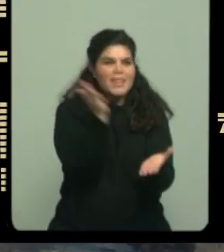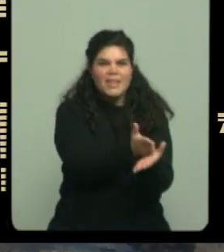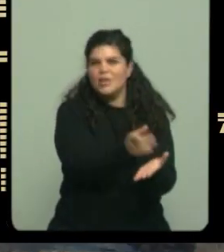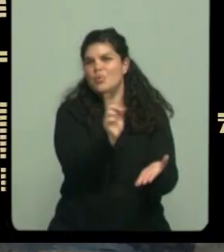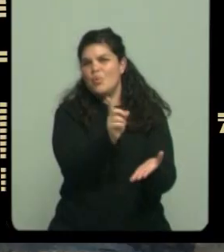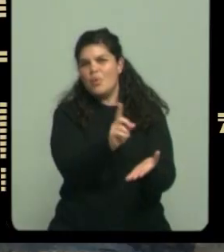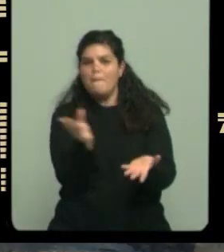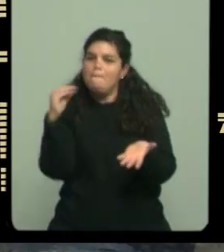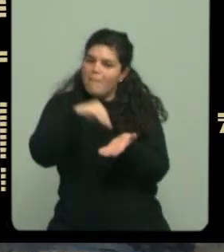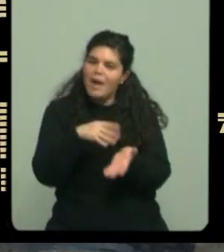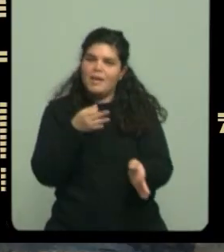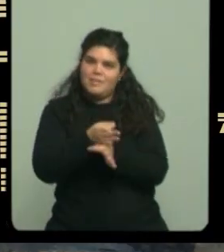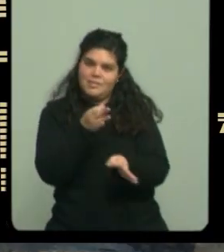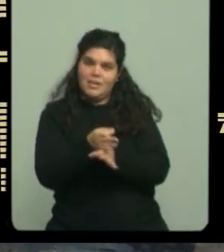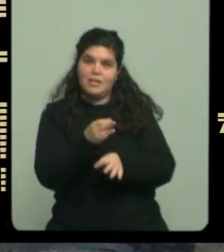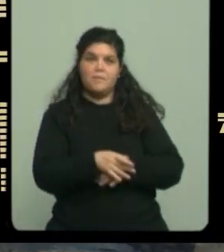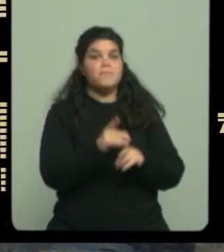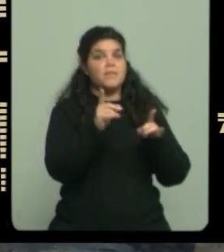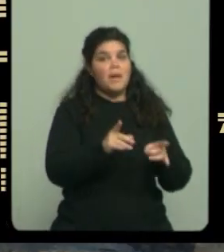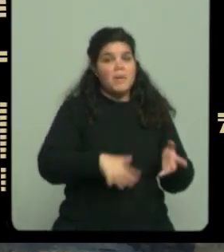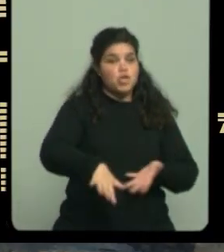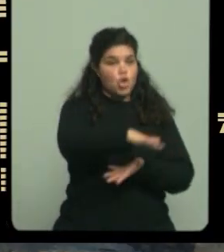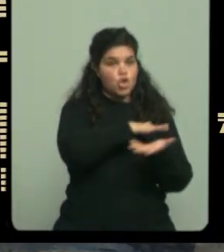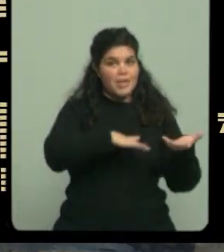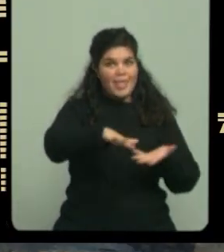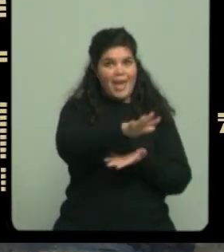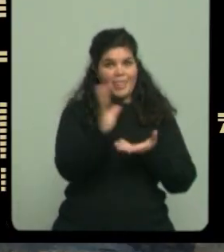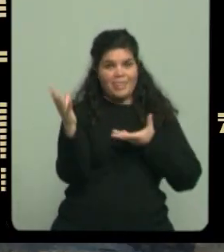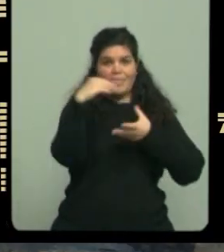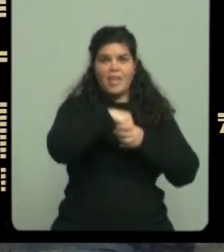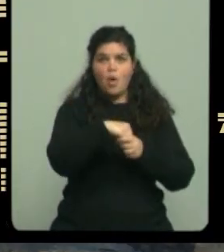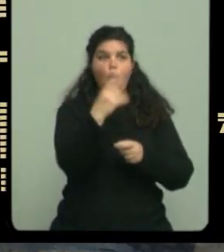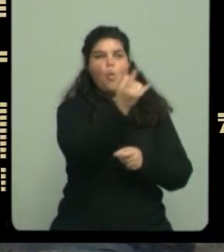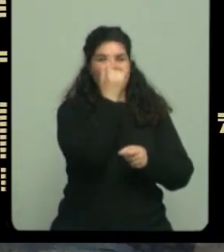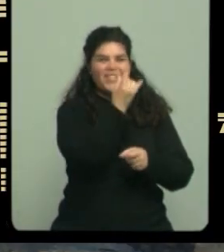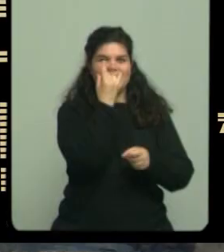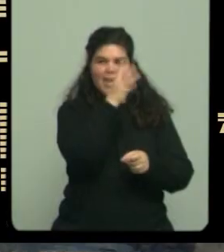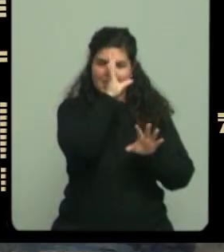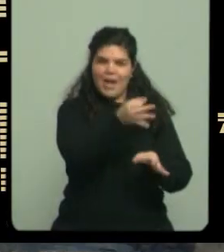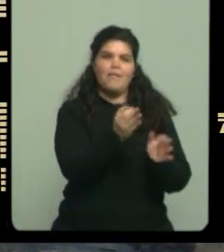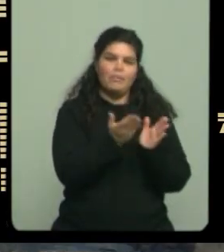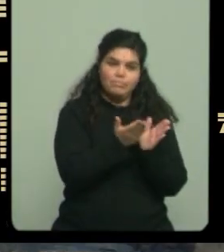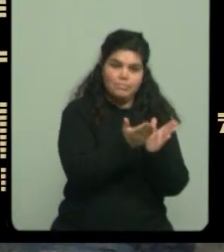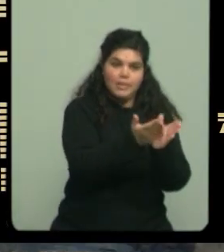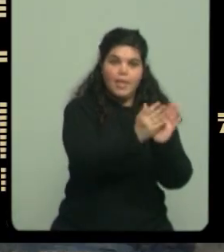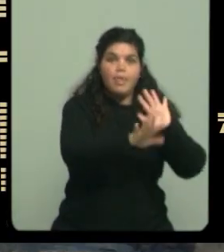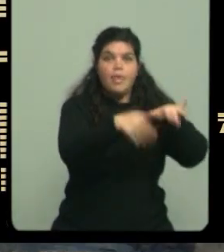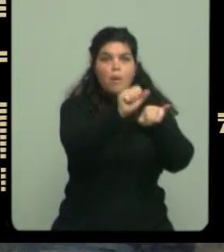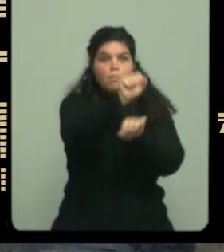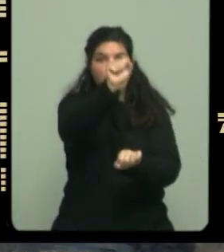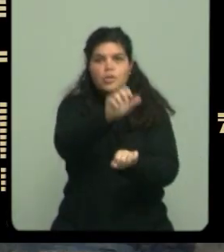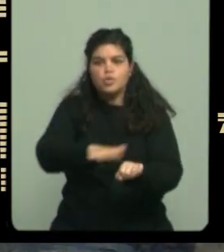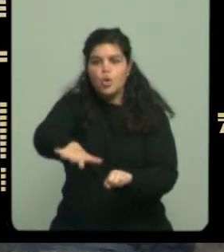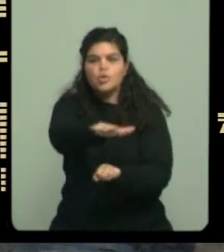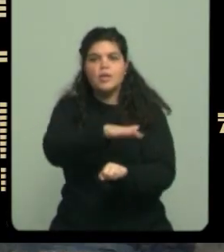después todo el tiempo son parte de la sociedad, pero después claramente salen del ámbito universitario y están en la sociedad, y se entiende que eso que puedan aprender acá